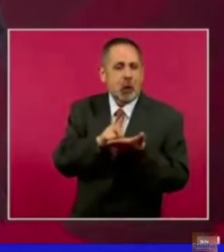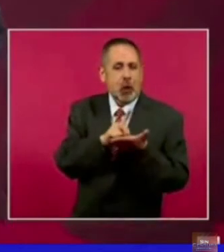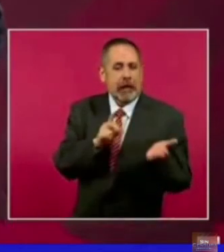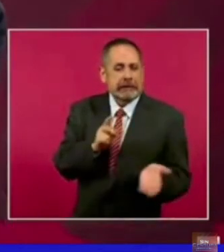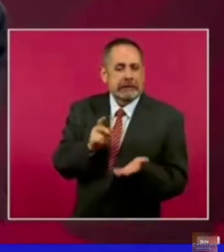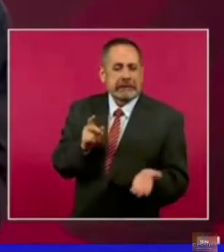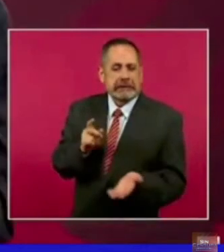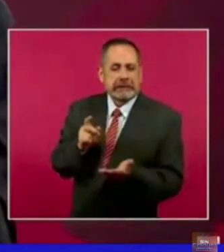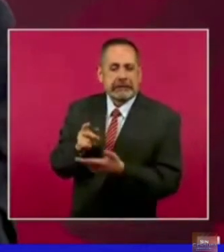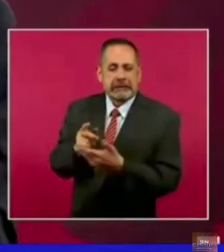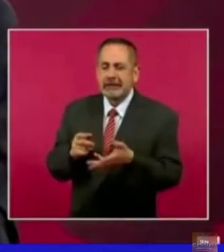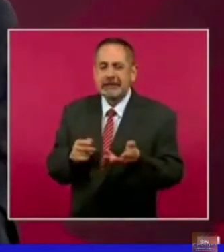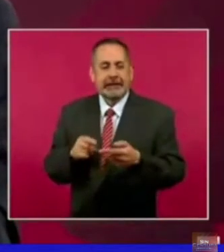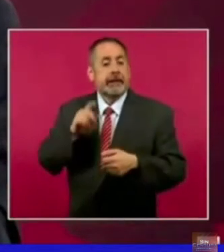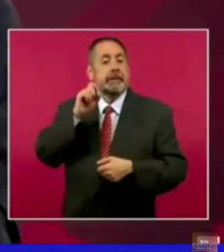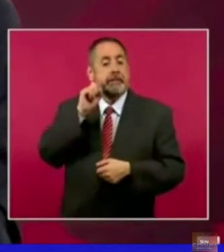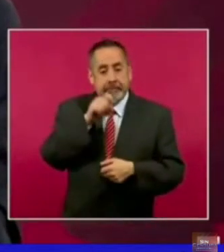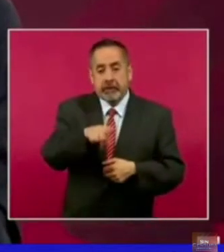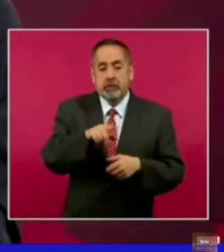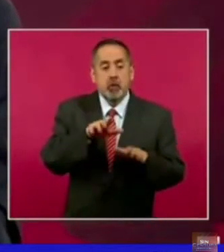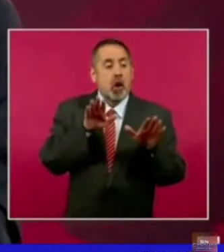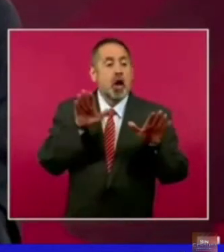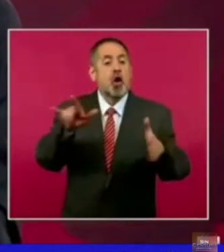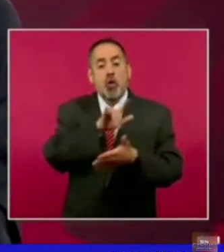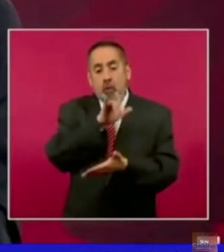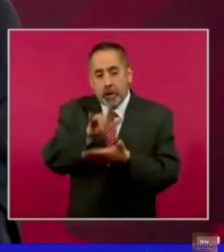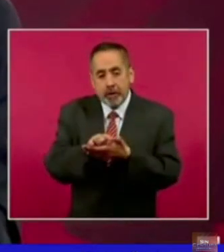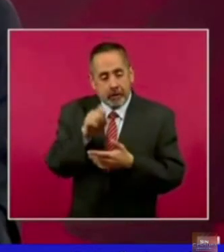Y no solo el aeropuerto,